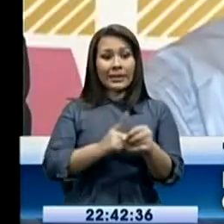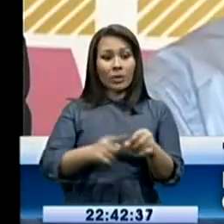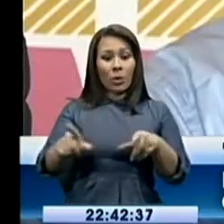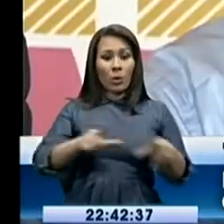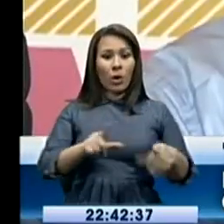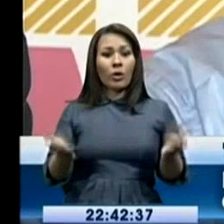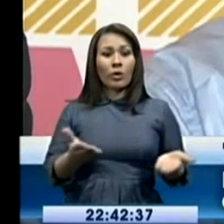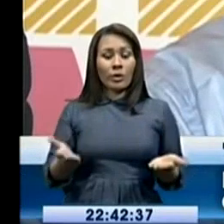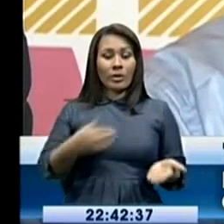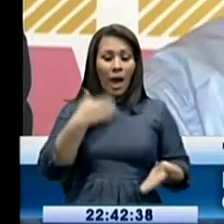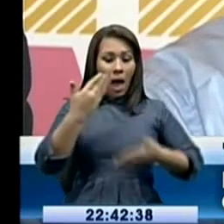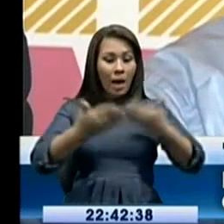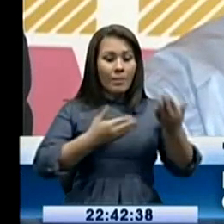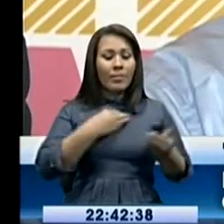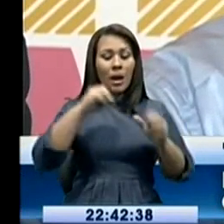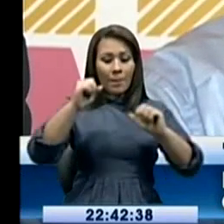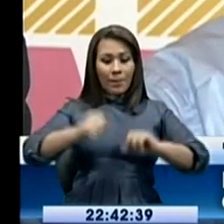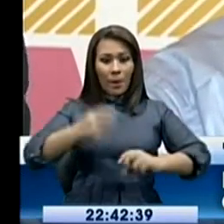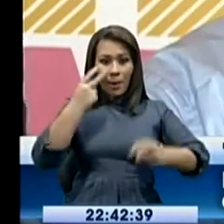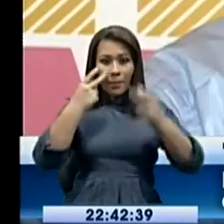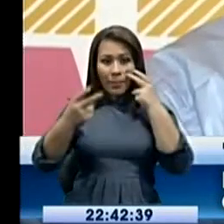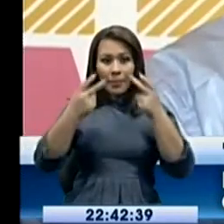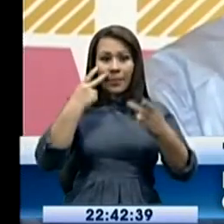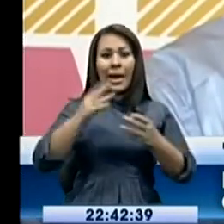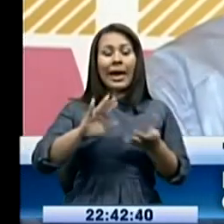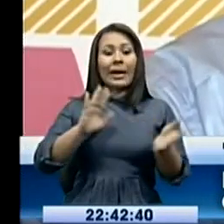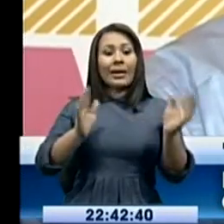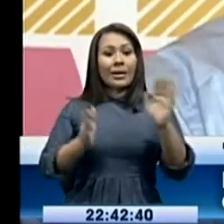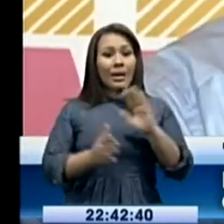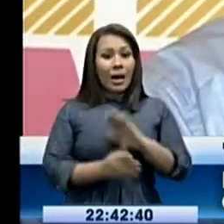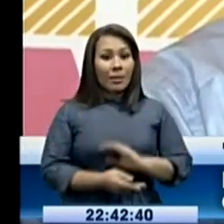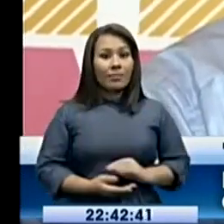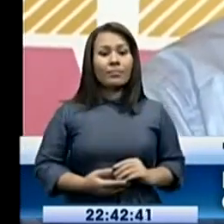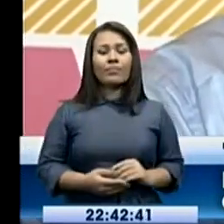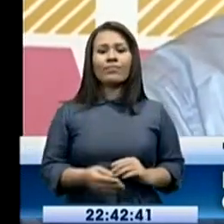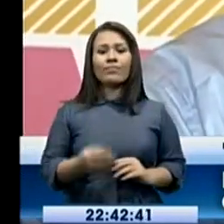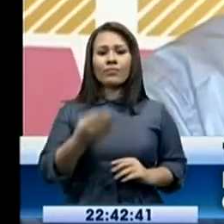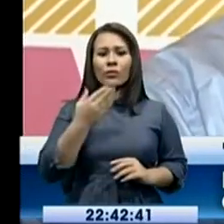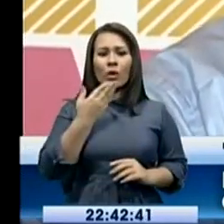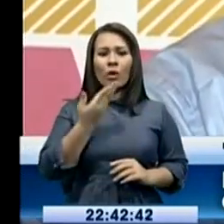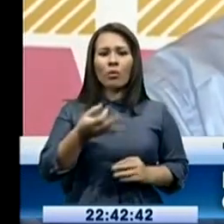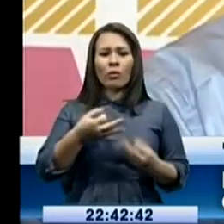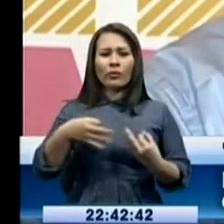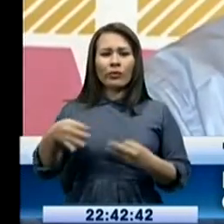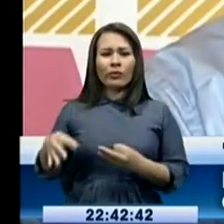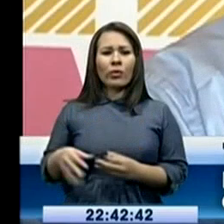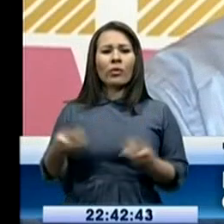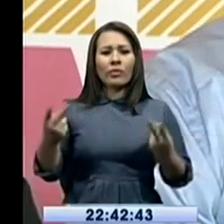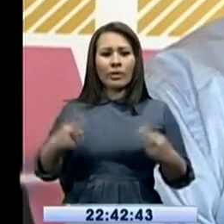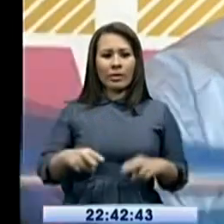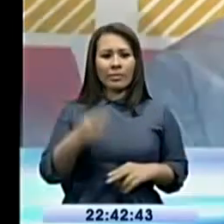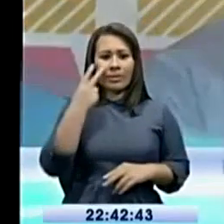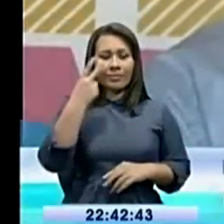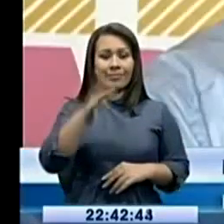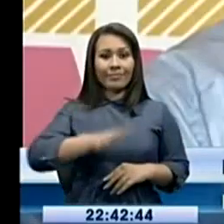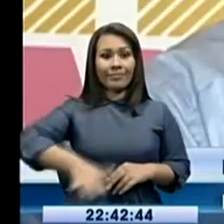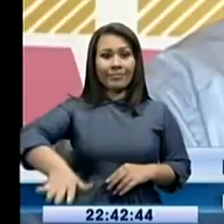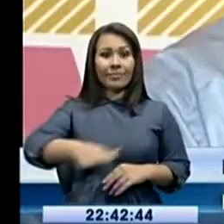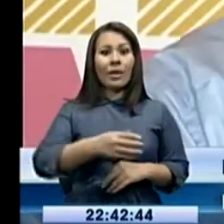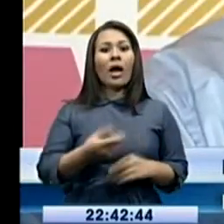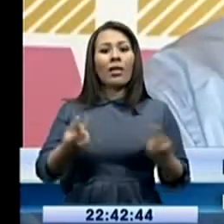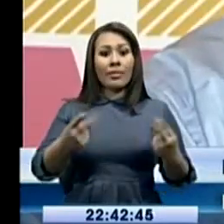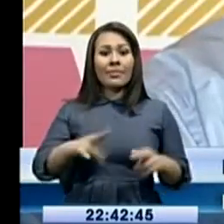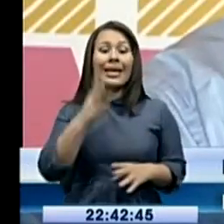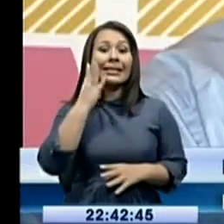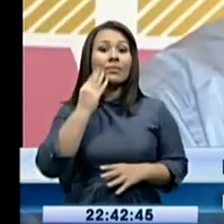van a discutir los cambios, las visiones de lo que deben ser las ciudades de ahora en adelante. Se van aprendiendo